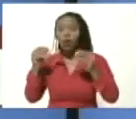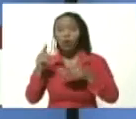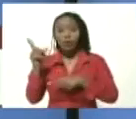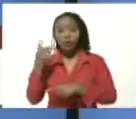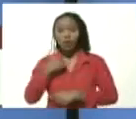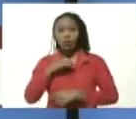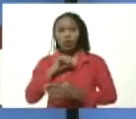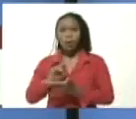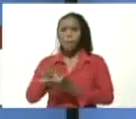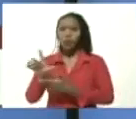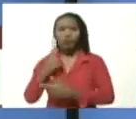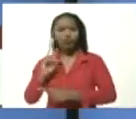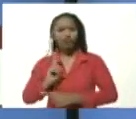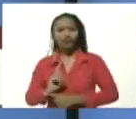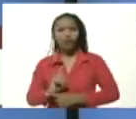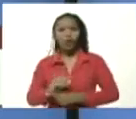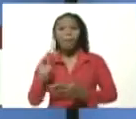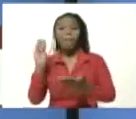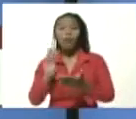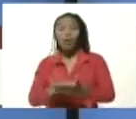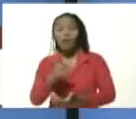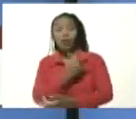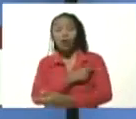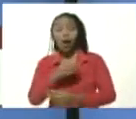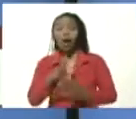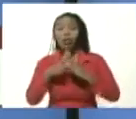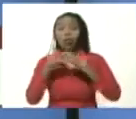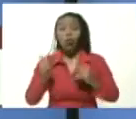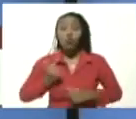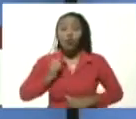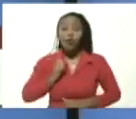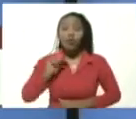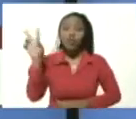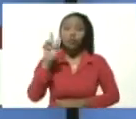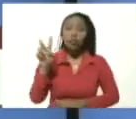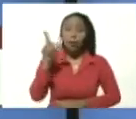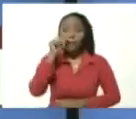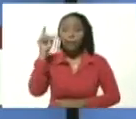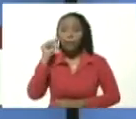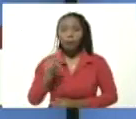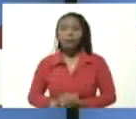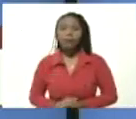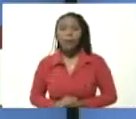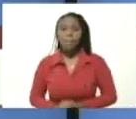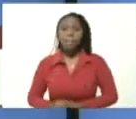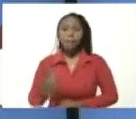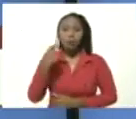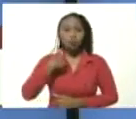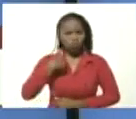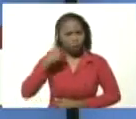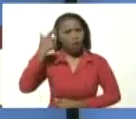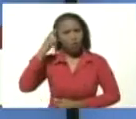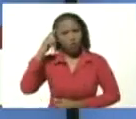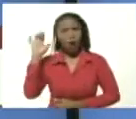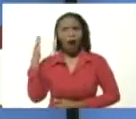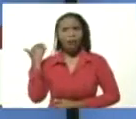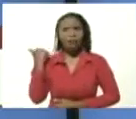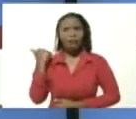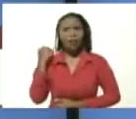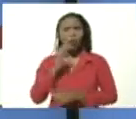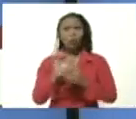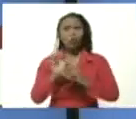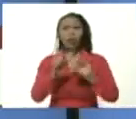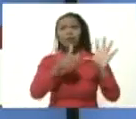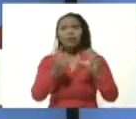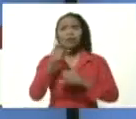somos excluyentes. Cuando se va a poner una vacuna, se le pone una vacuna a cualquier venezolano. Primero yo recuerdo, 60 años,